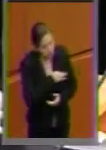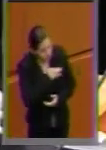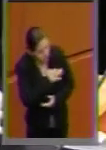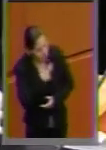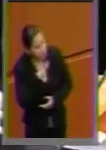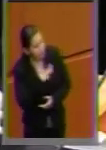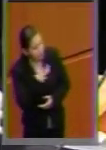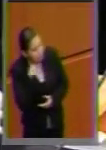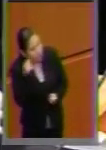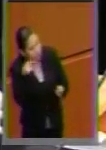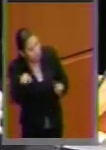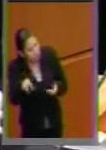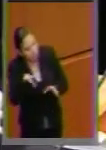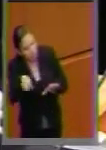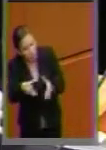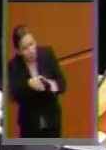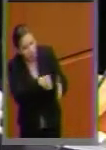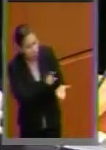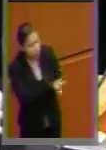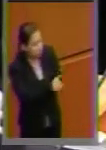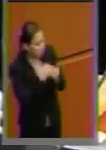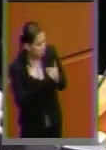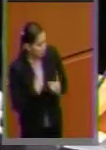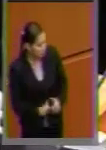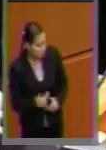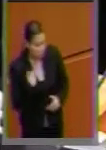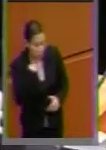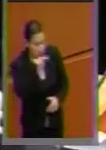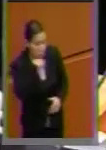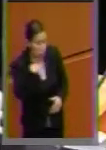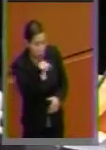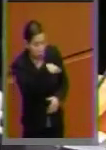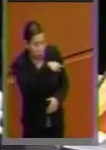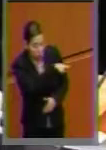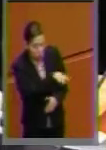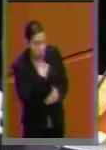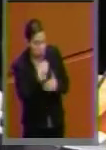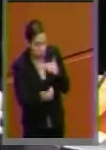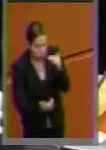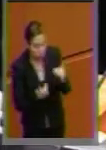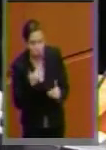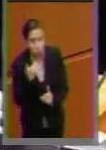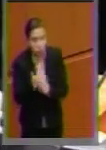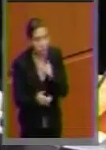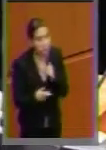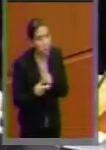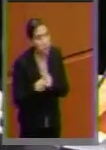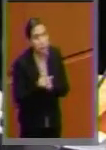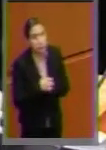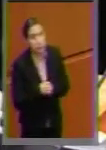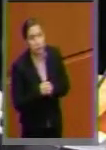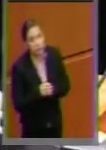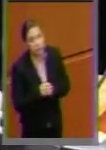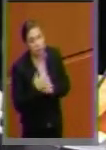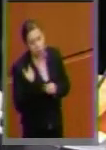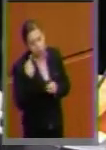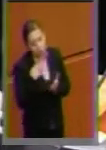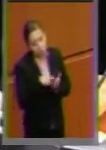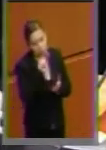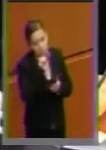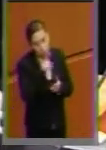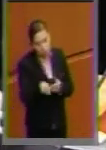organizaciones de derechos humanos que están muy preocupadas por el avance pero yo creo que también